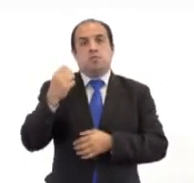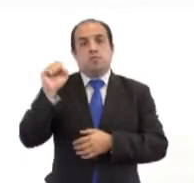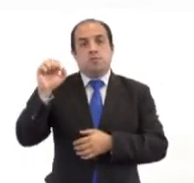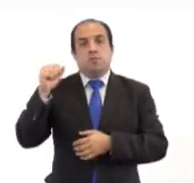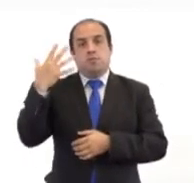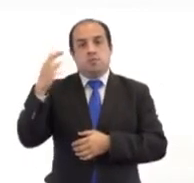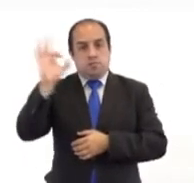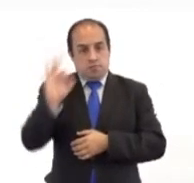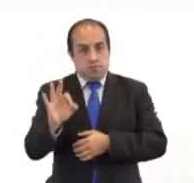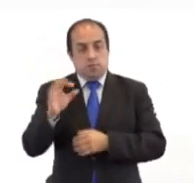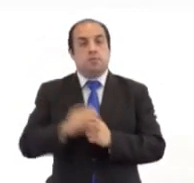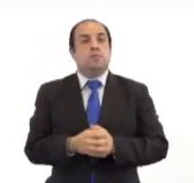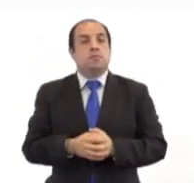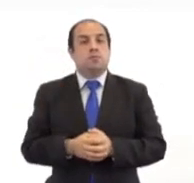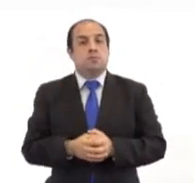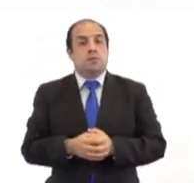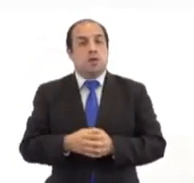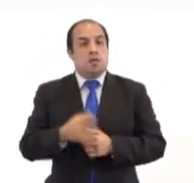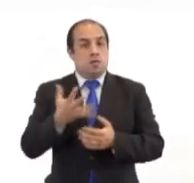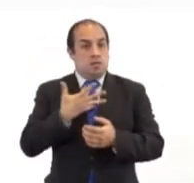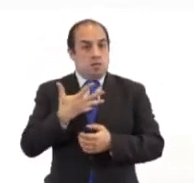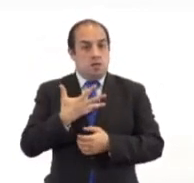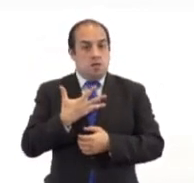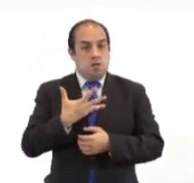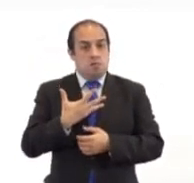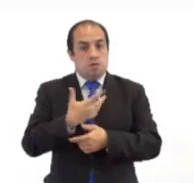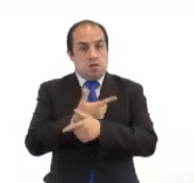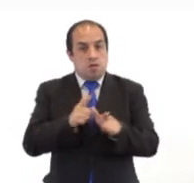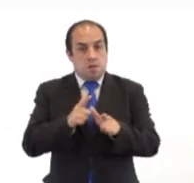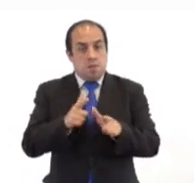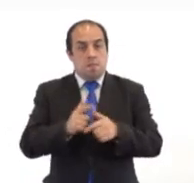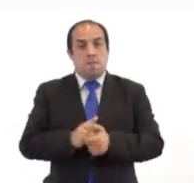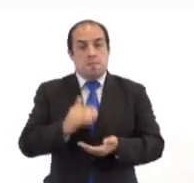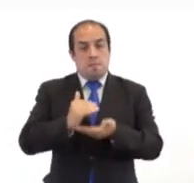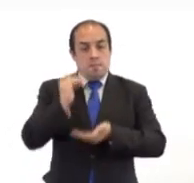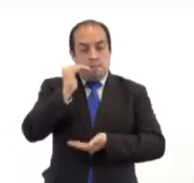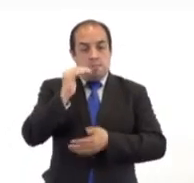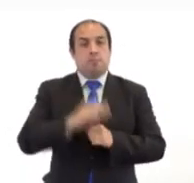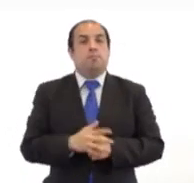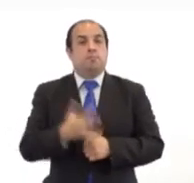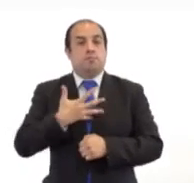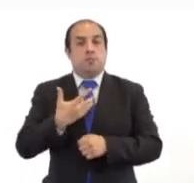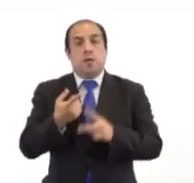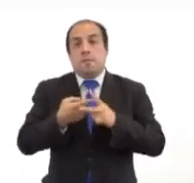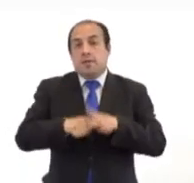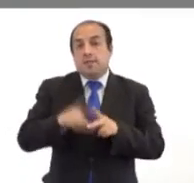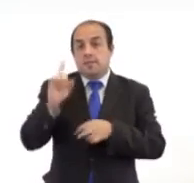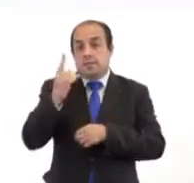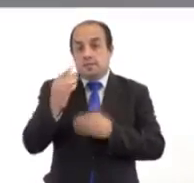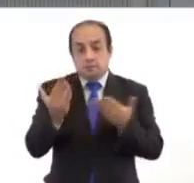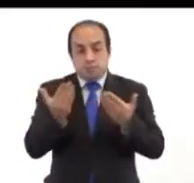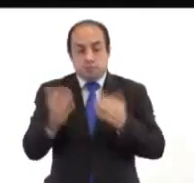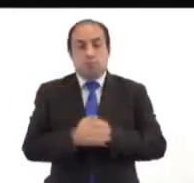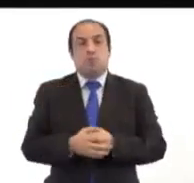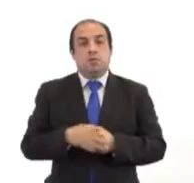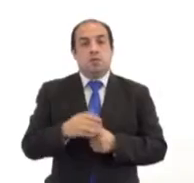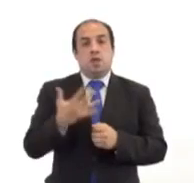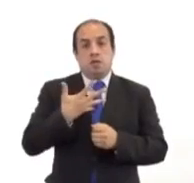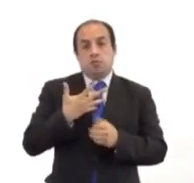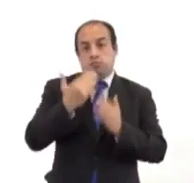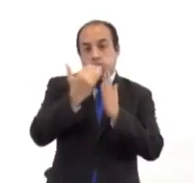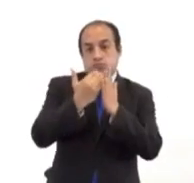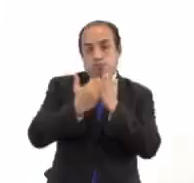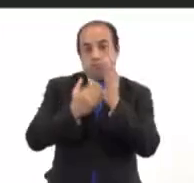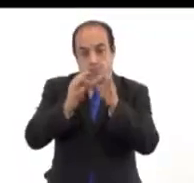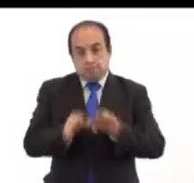58,65%. Es la disponibilidad más grande que hemos tenido desde inicios de diciembre y ha venido bajando de manera importante. Hace una